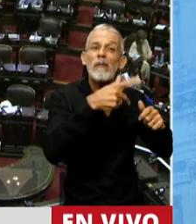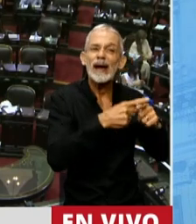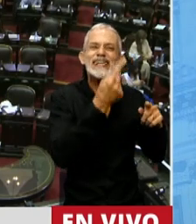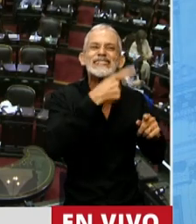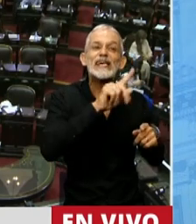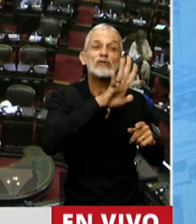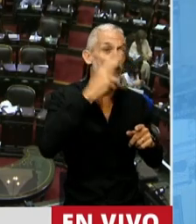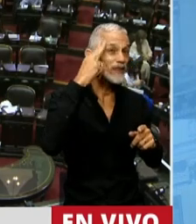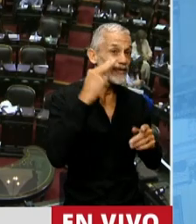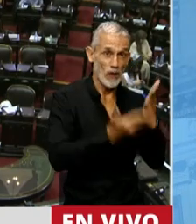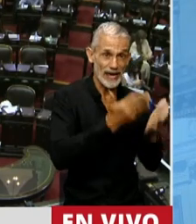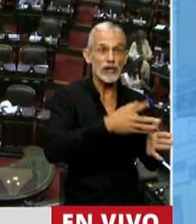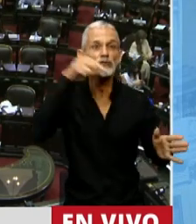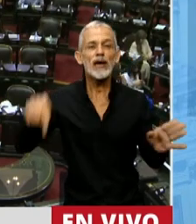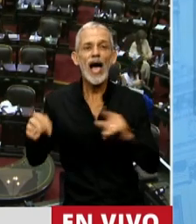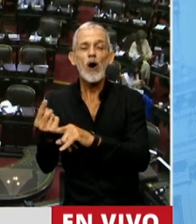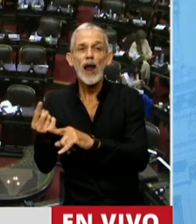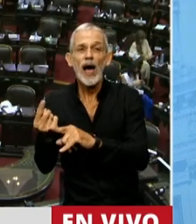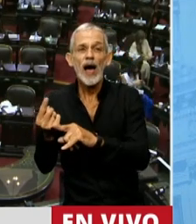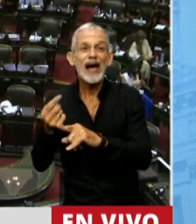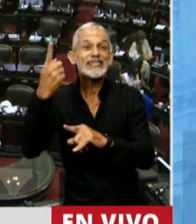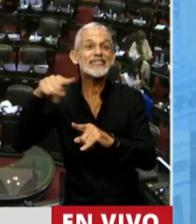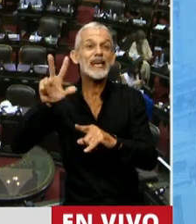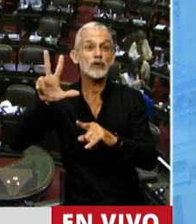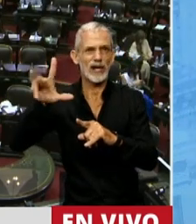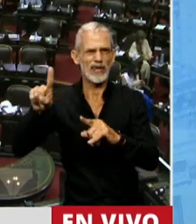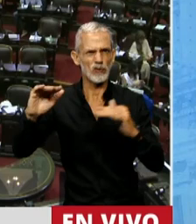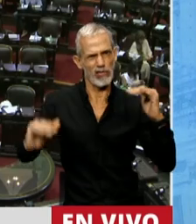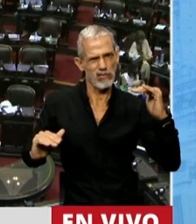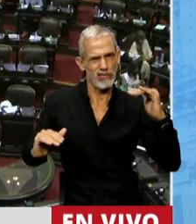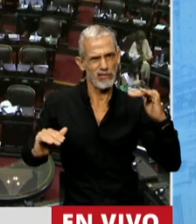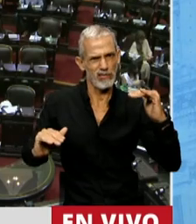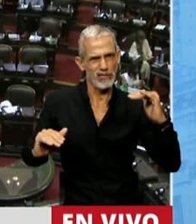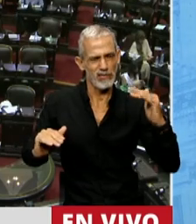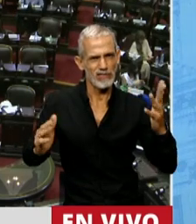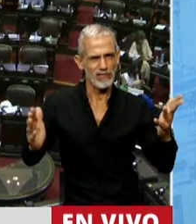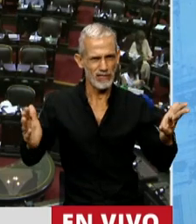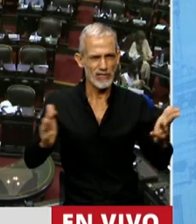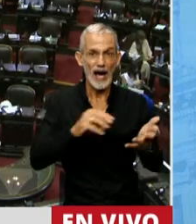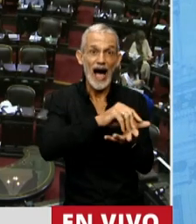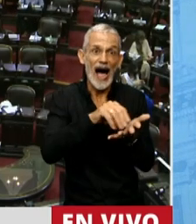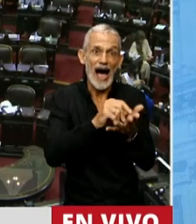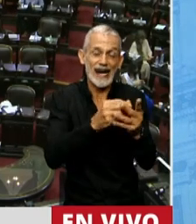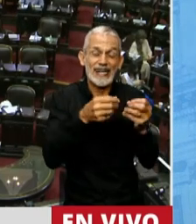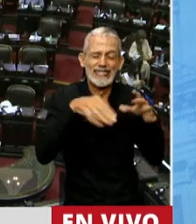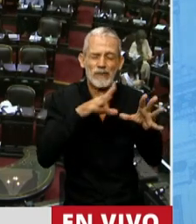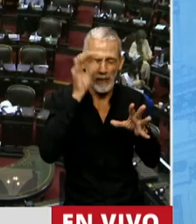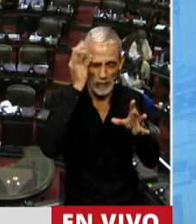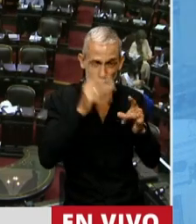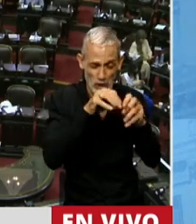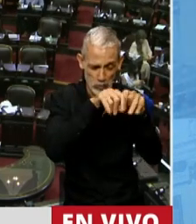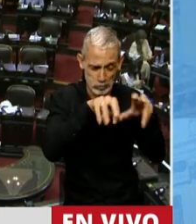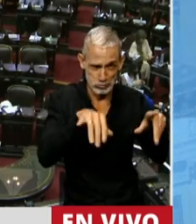159 kilos saben cuánto puede ahora 131 la harina se me abrió si se me cae a un enchastre